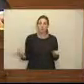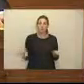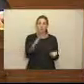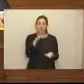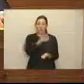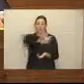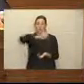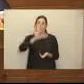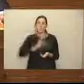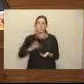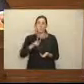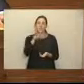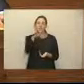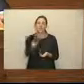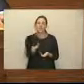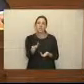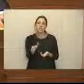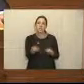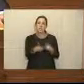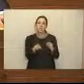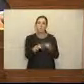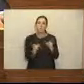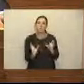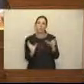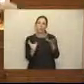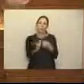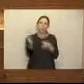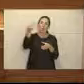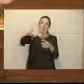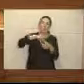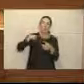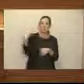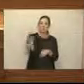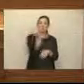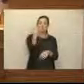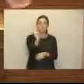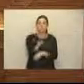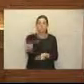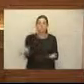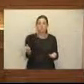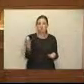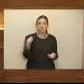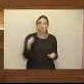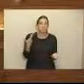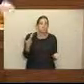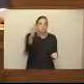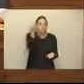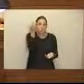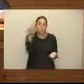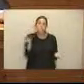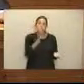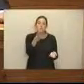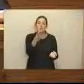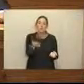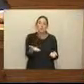parece que se ha pasado usted al grupo del triciclo o de la bicicleta, triciclo, no sé. Se suma